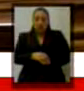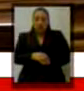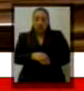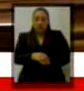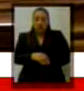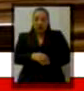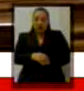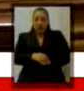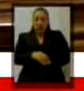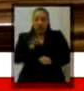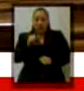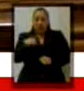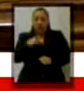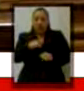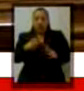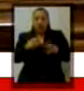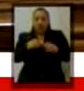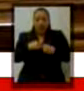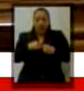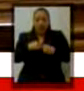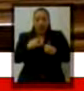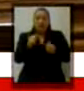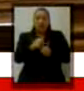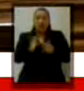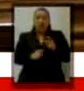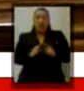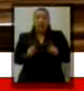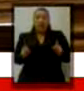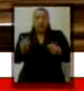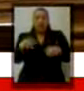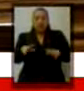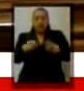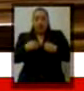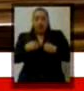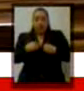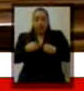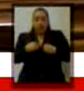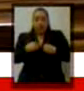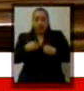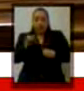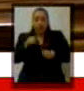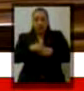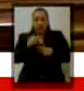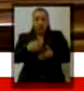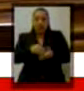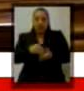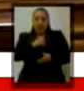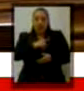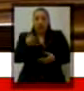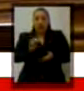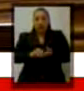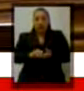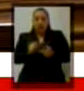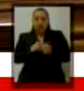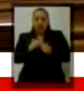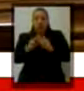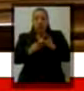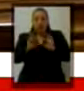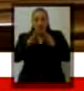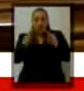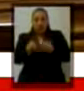es reconocida por la víctima, pero la acepta, ¿no? Y se debilita cada vez más la relación